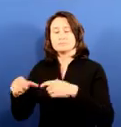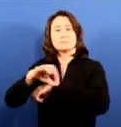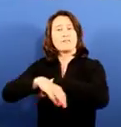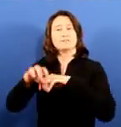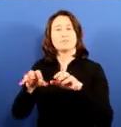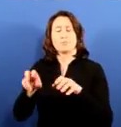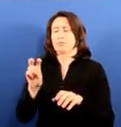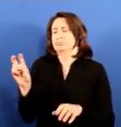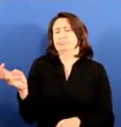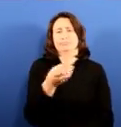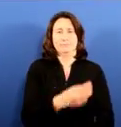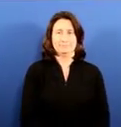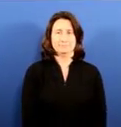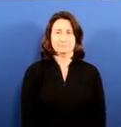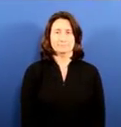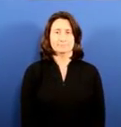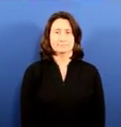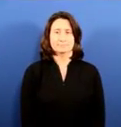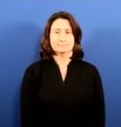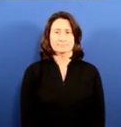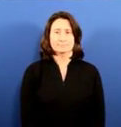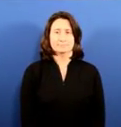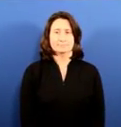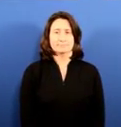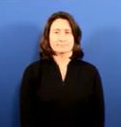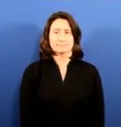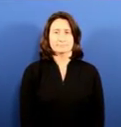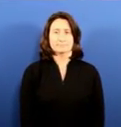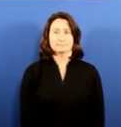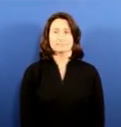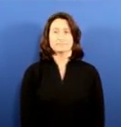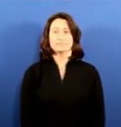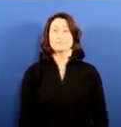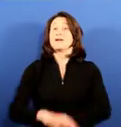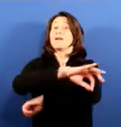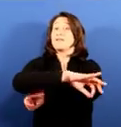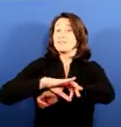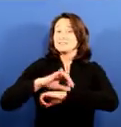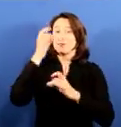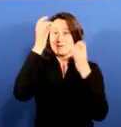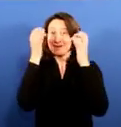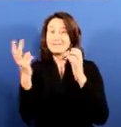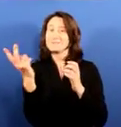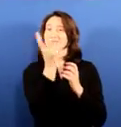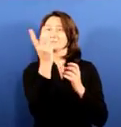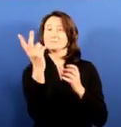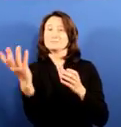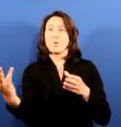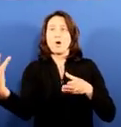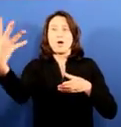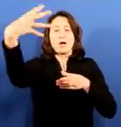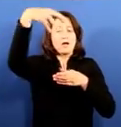reflexión realizada por la Diputación Foral y el Ayuntamiento de Bilbaíno, en la que se comprobó, por un lado, el valor de